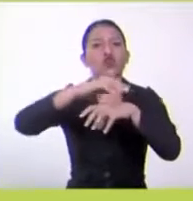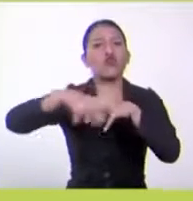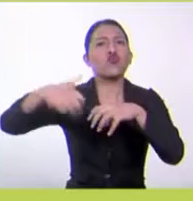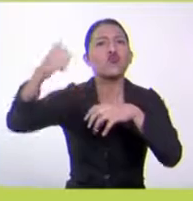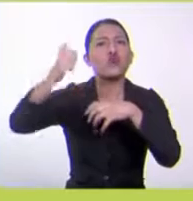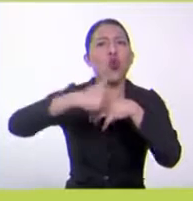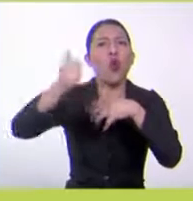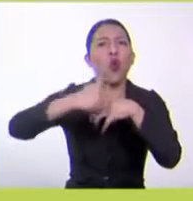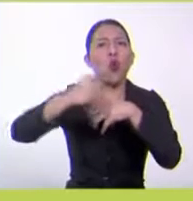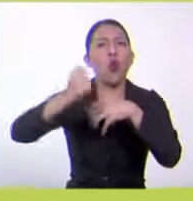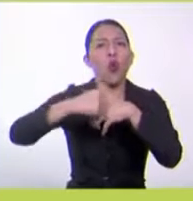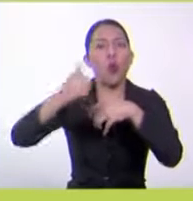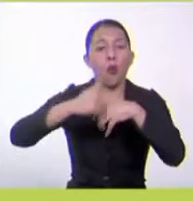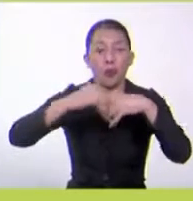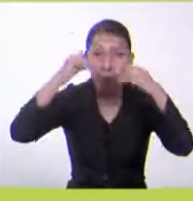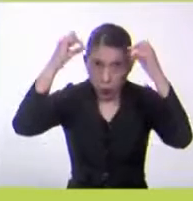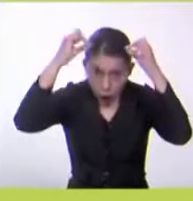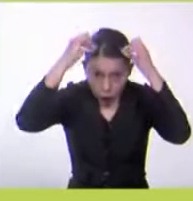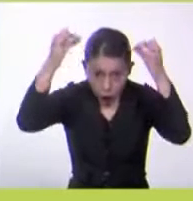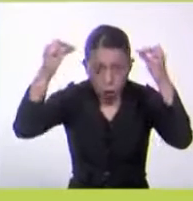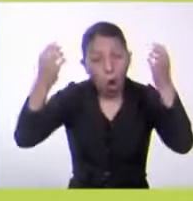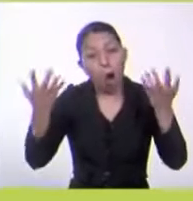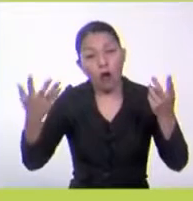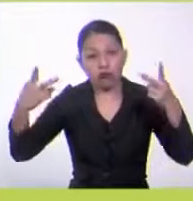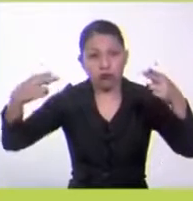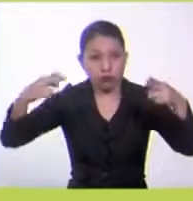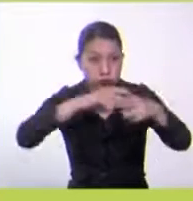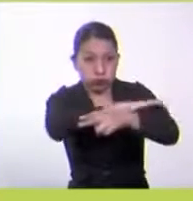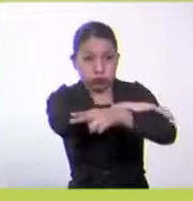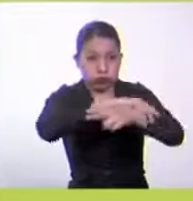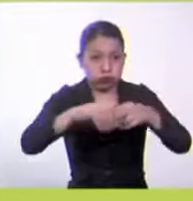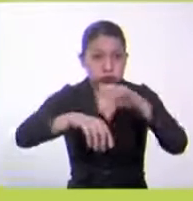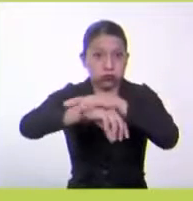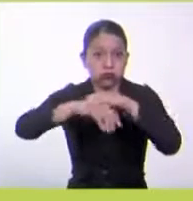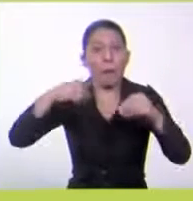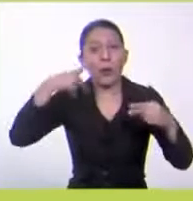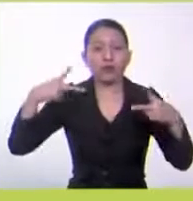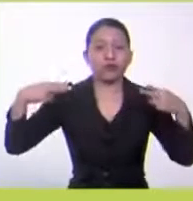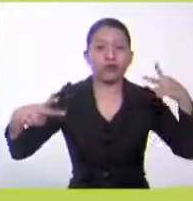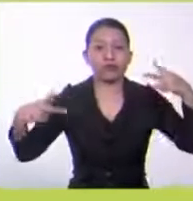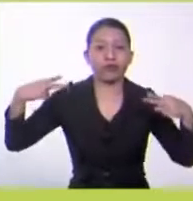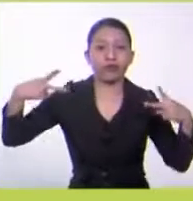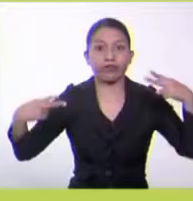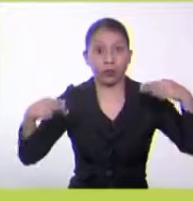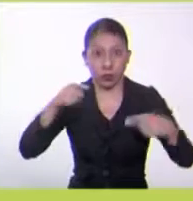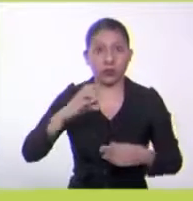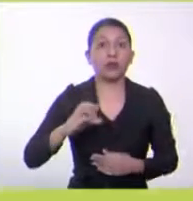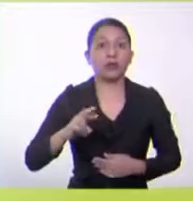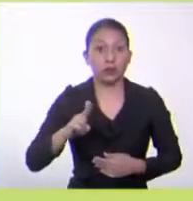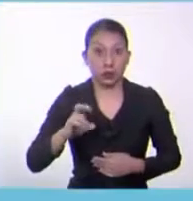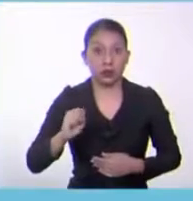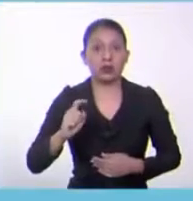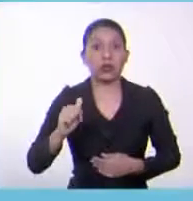pares de antenas y pueden tener pinzas. Ejemplo, los cangrejos son crustáceos.